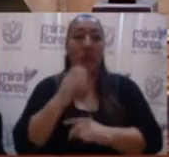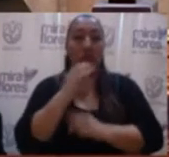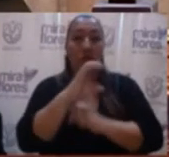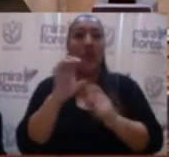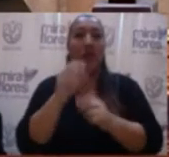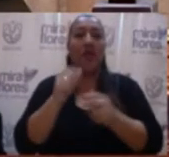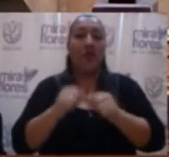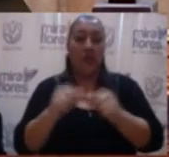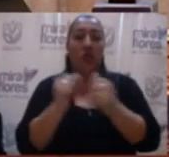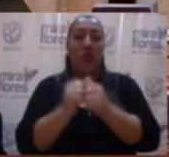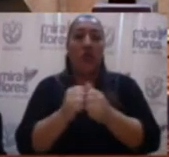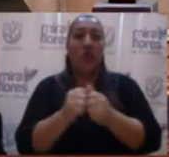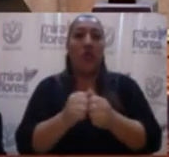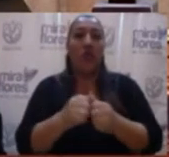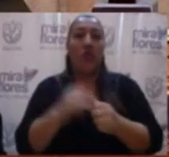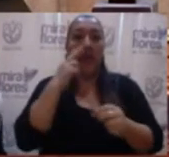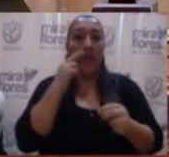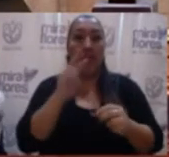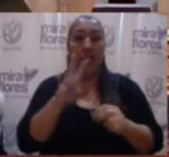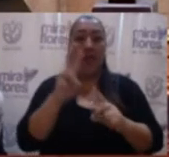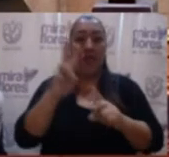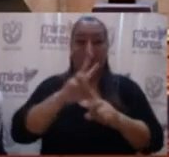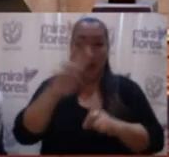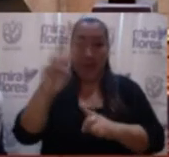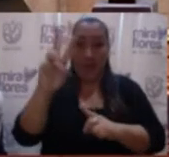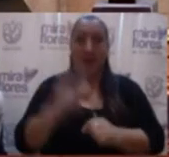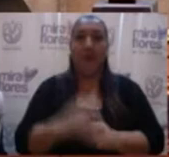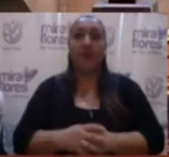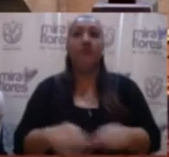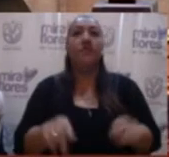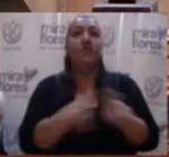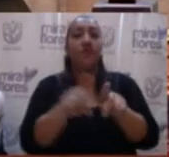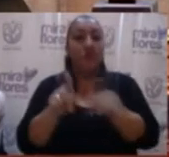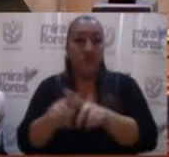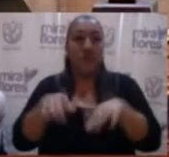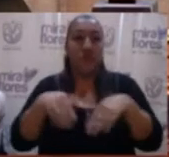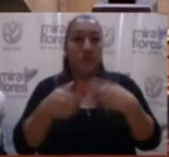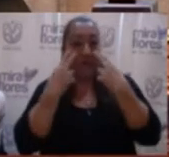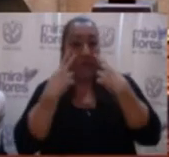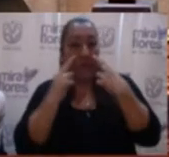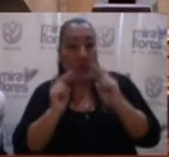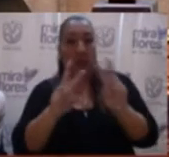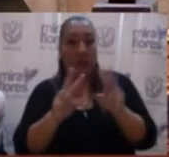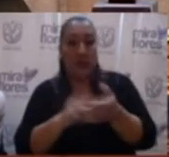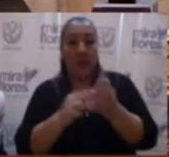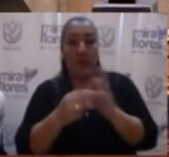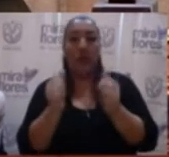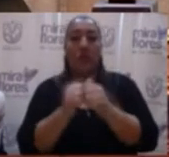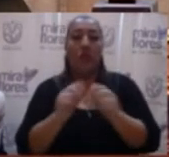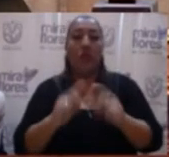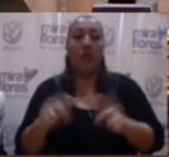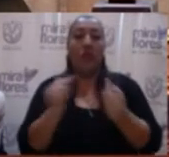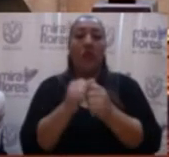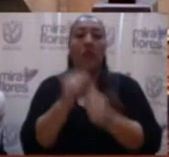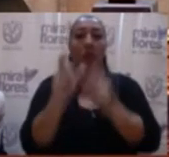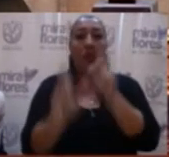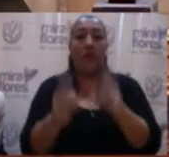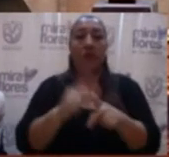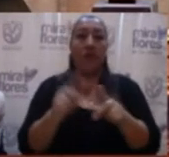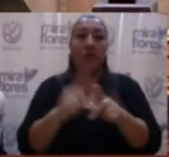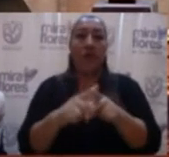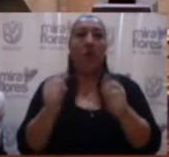sigue a través de Mira TV. También podemos ver y ser parte de esta interacción como los